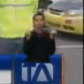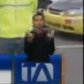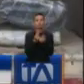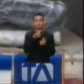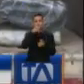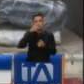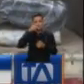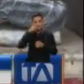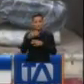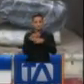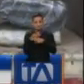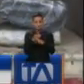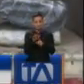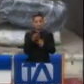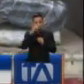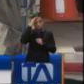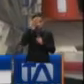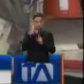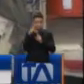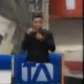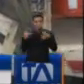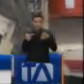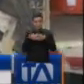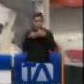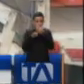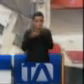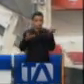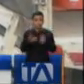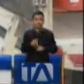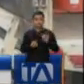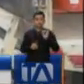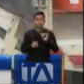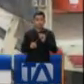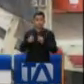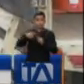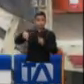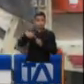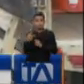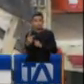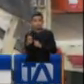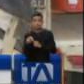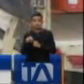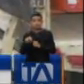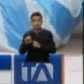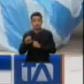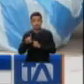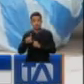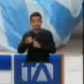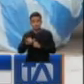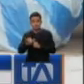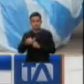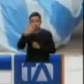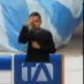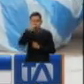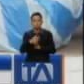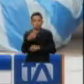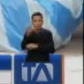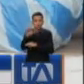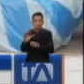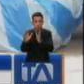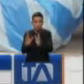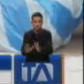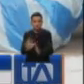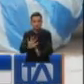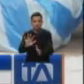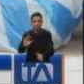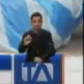el Tráfico para el Consumo Interno. La noche del sábado, en el sector de la Kennedy, al norte de la capital, un ciudadano colombiano de